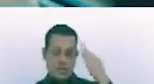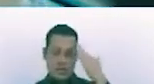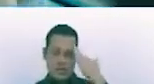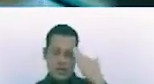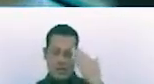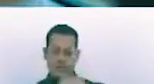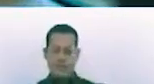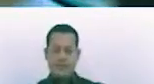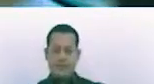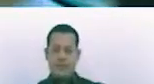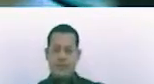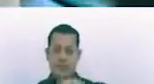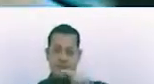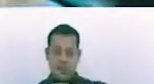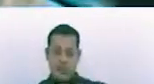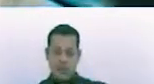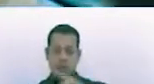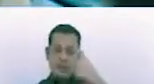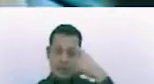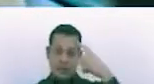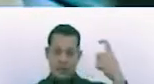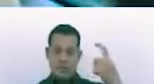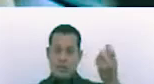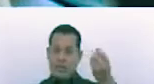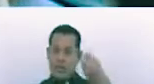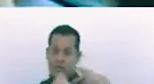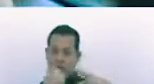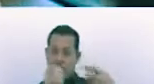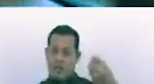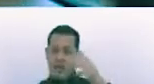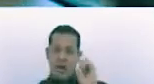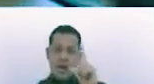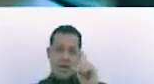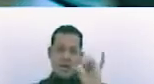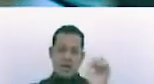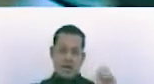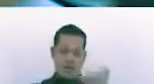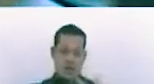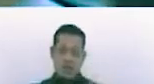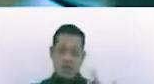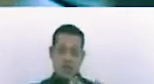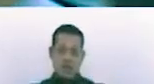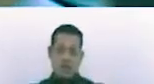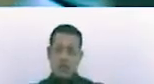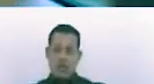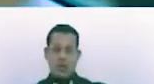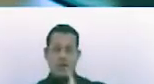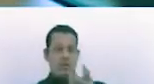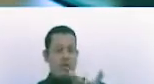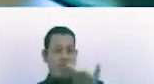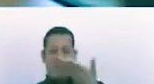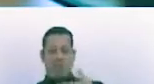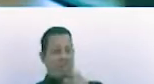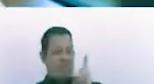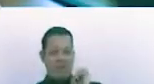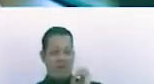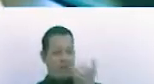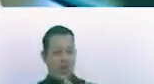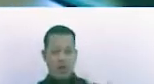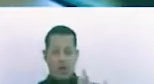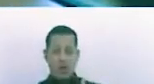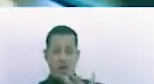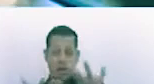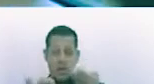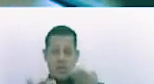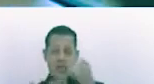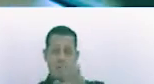mentir. Recuerdo cuando me han dicho, Alexia, nosotros no queremos que nos regalen nada. Nosotros lo único que